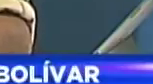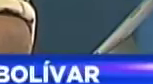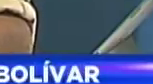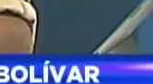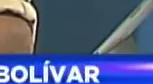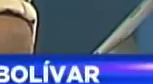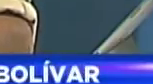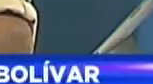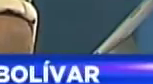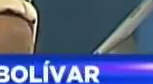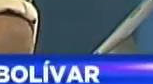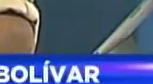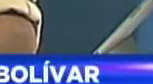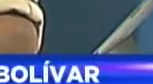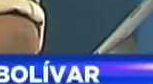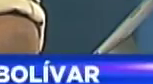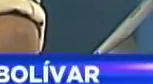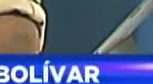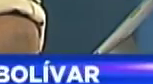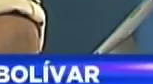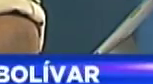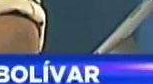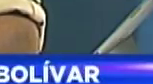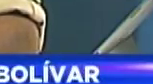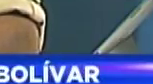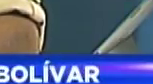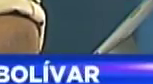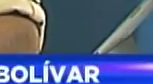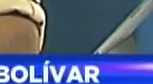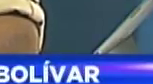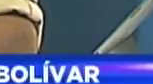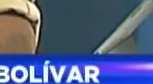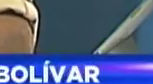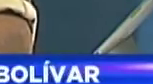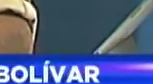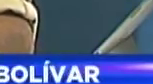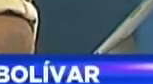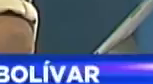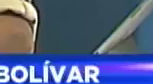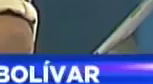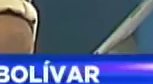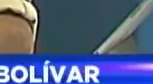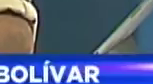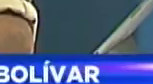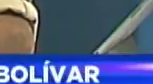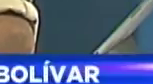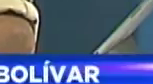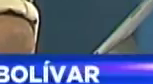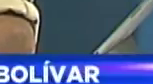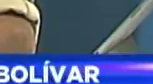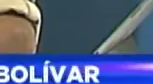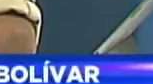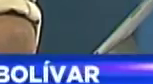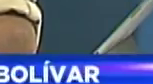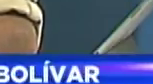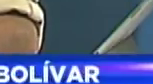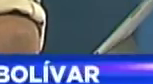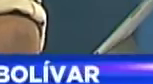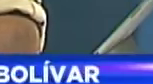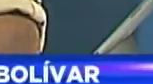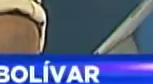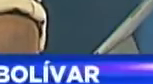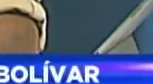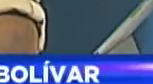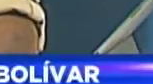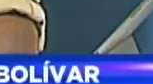Santos, a pesar de que dispararon el dólar criminal a unos